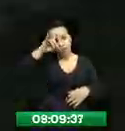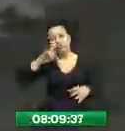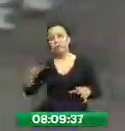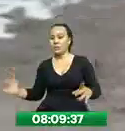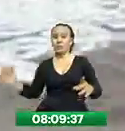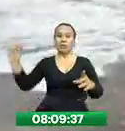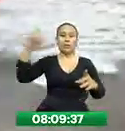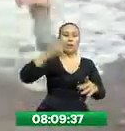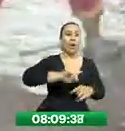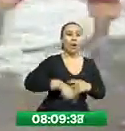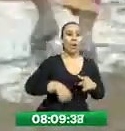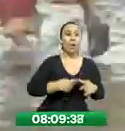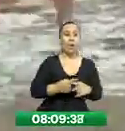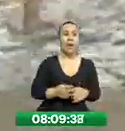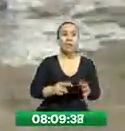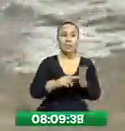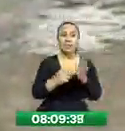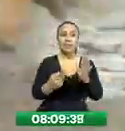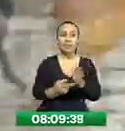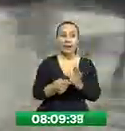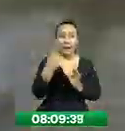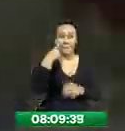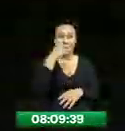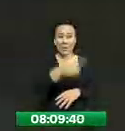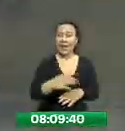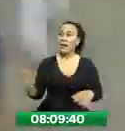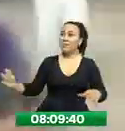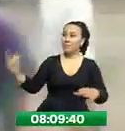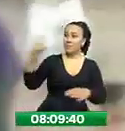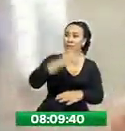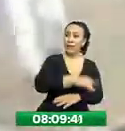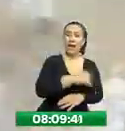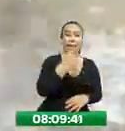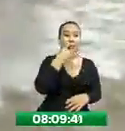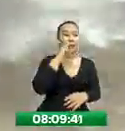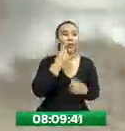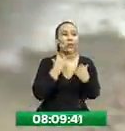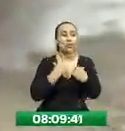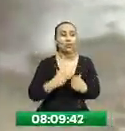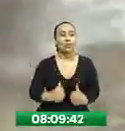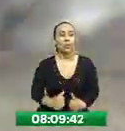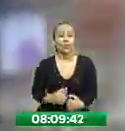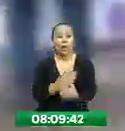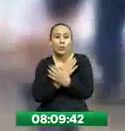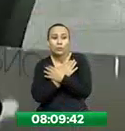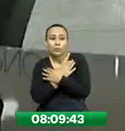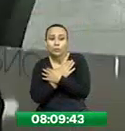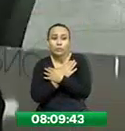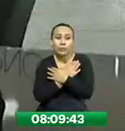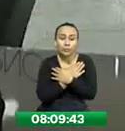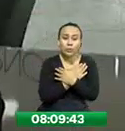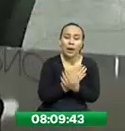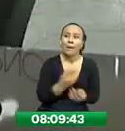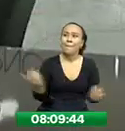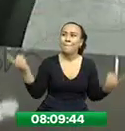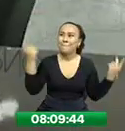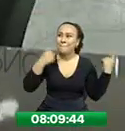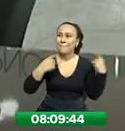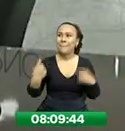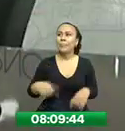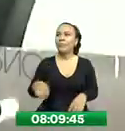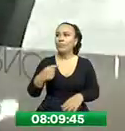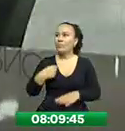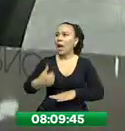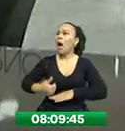Este fue el número presentado durante un rodeo montubio que ha generado polémica en la provincia Sáchila. Como autoridades que dimos el